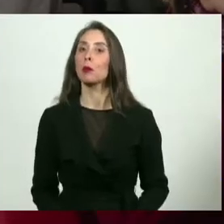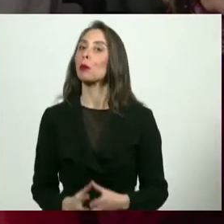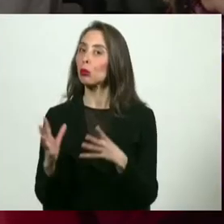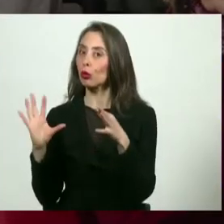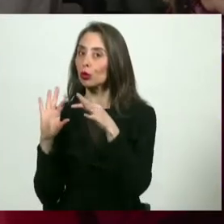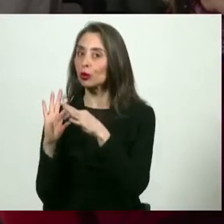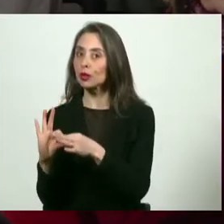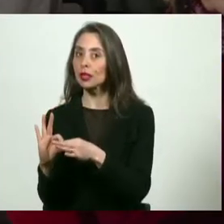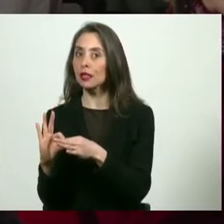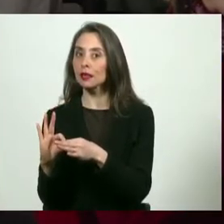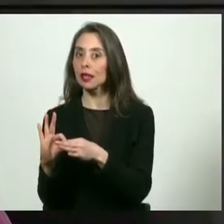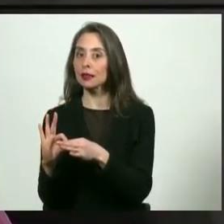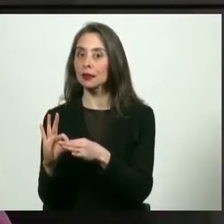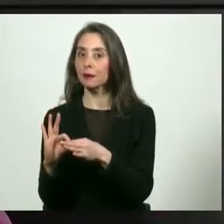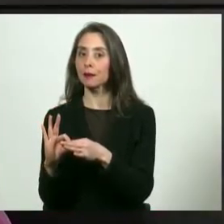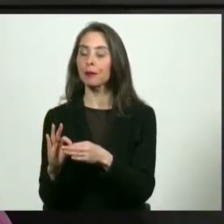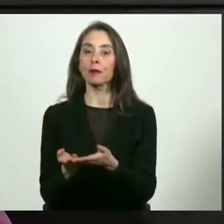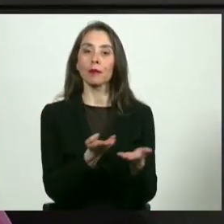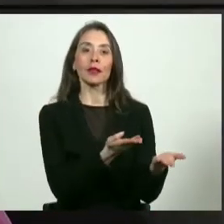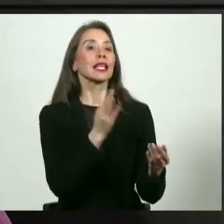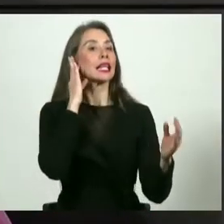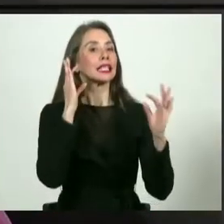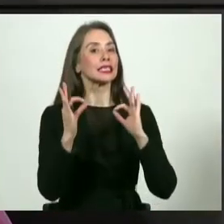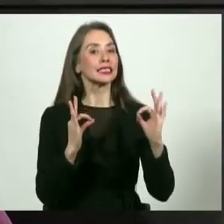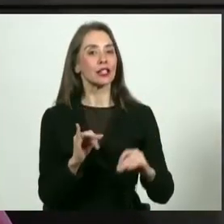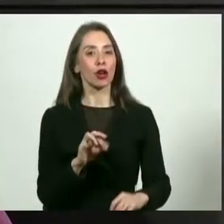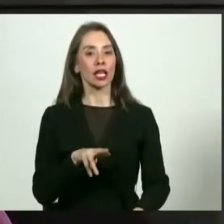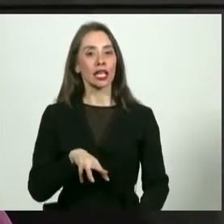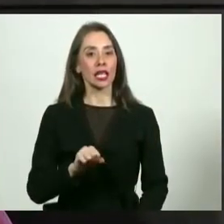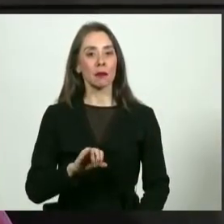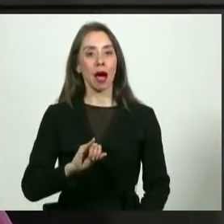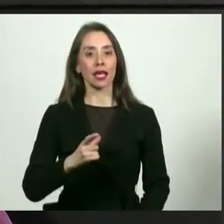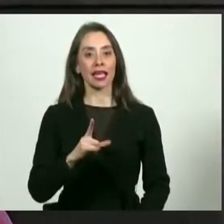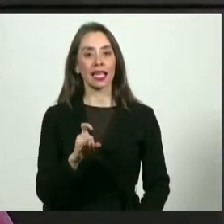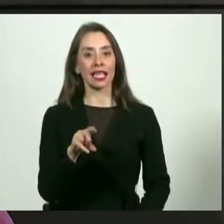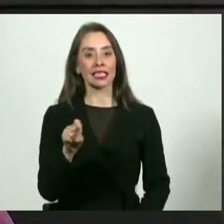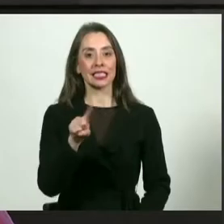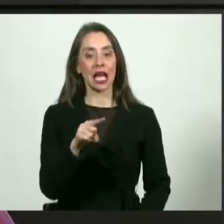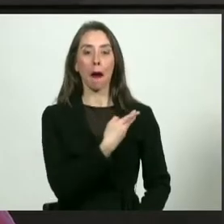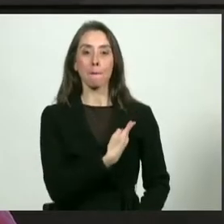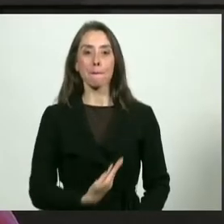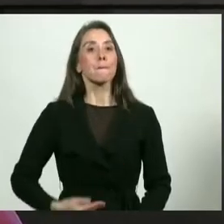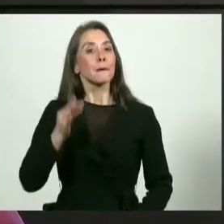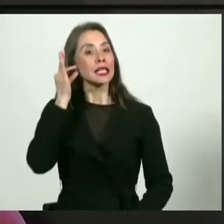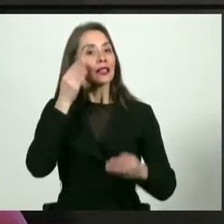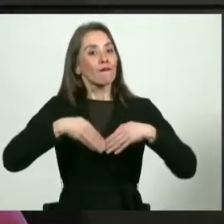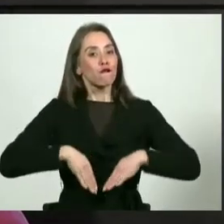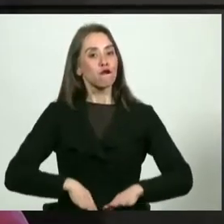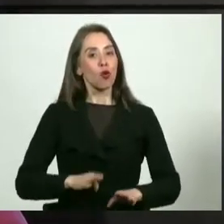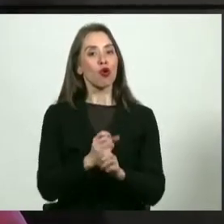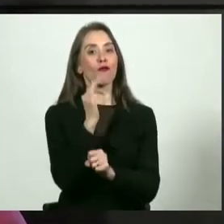muchas gracias. Quisiera ahora presentar a la señora Irma Iglesias, quien es presidenta y fundadora de la Fundación Down 21